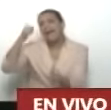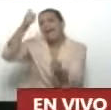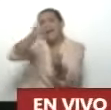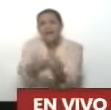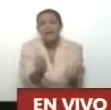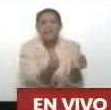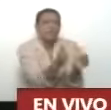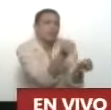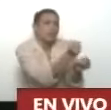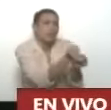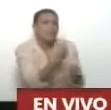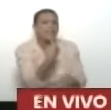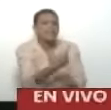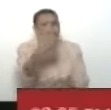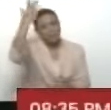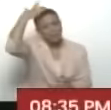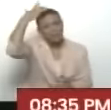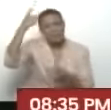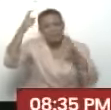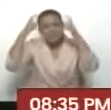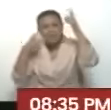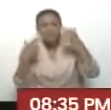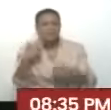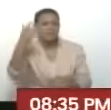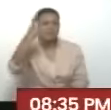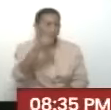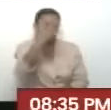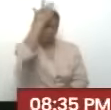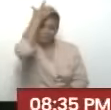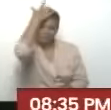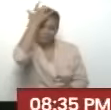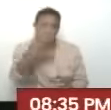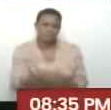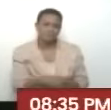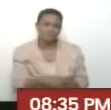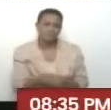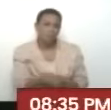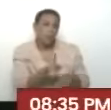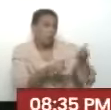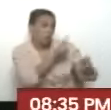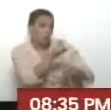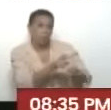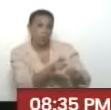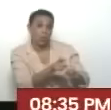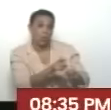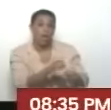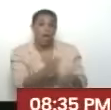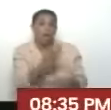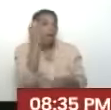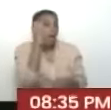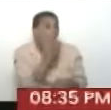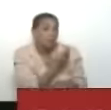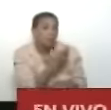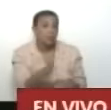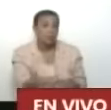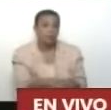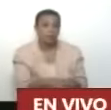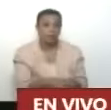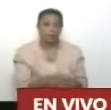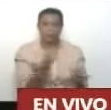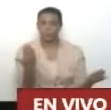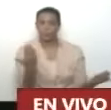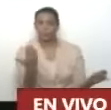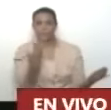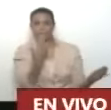se hacía pasar por chavista. Nimmer Evans. Consultan a Enrique Capriles Radosky, que quedó